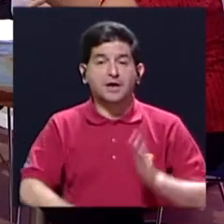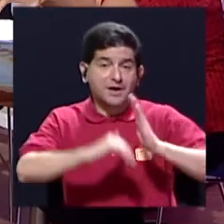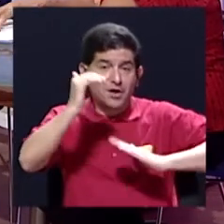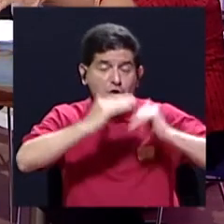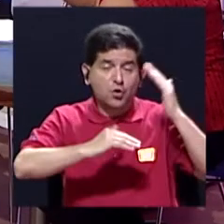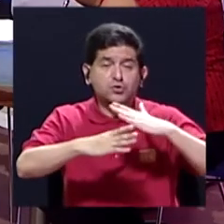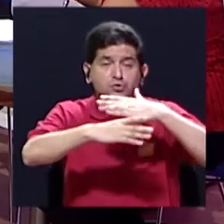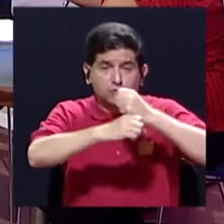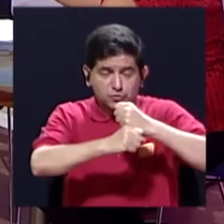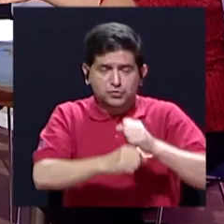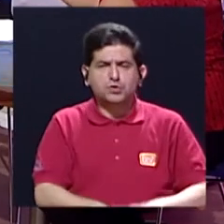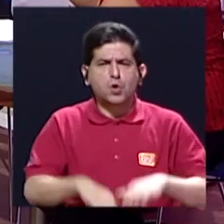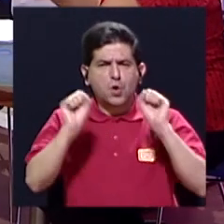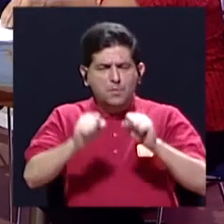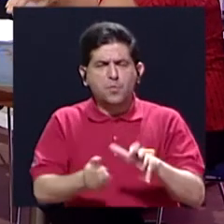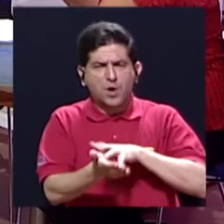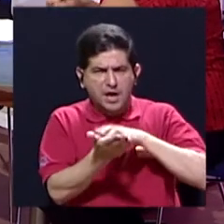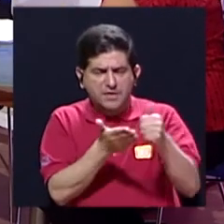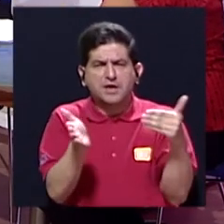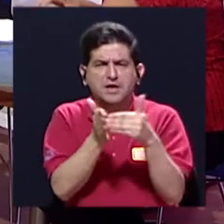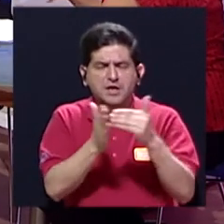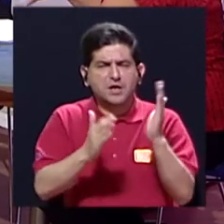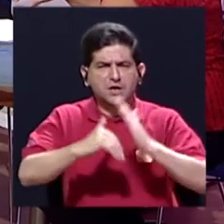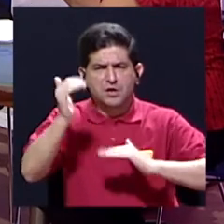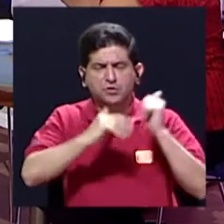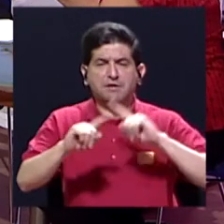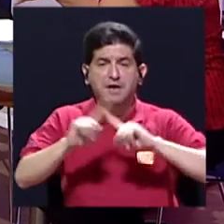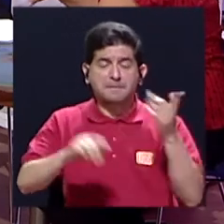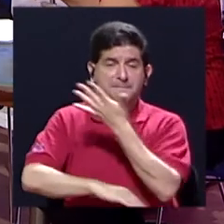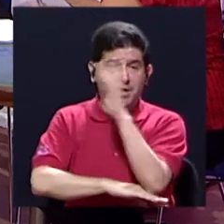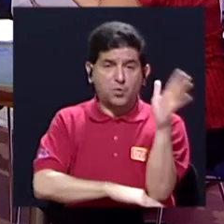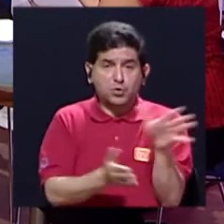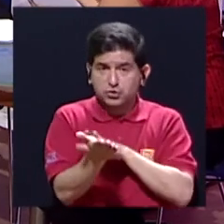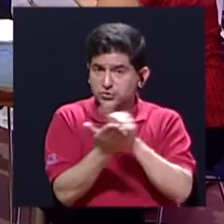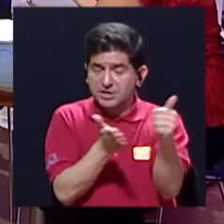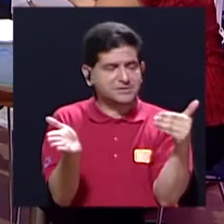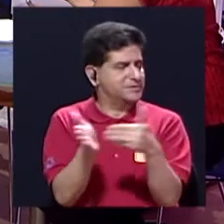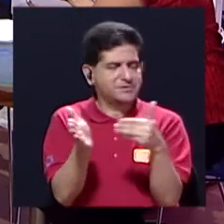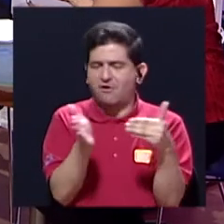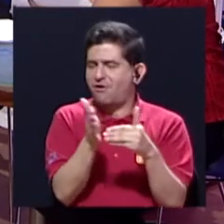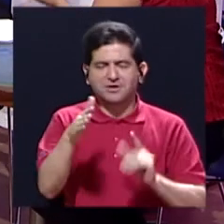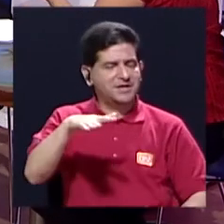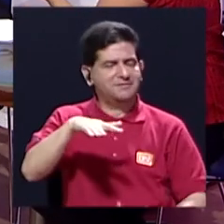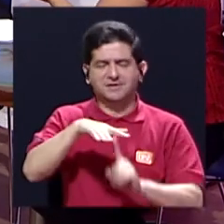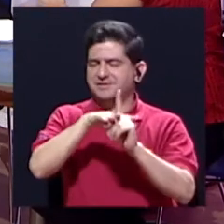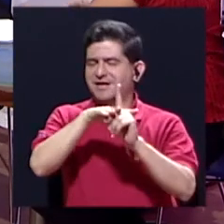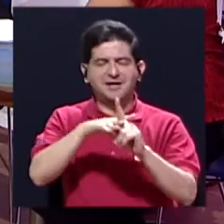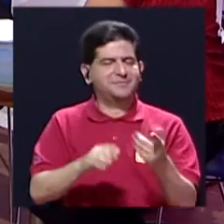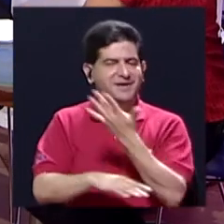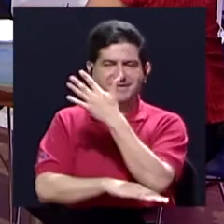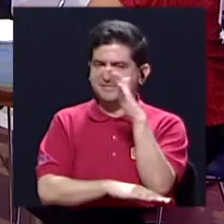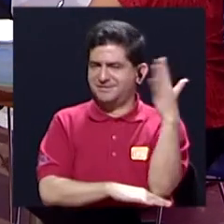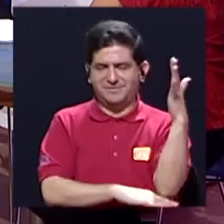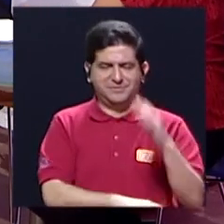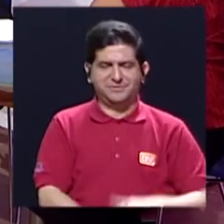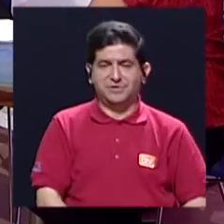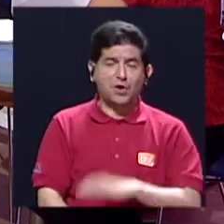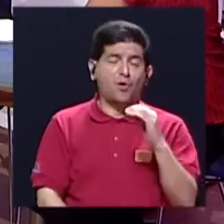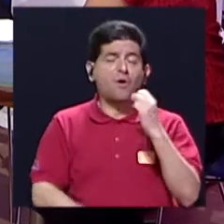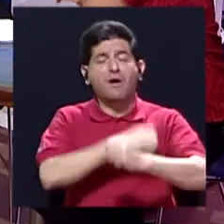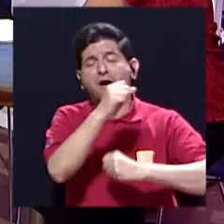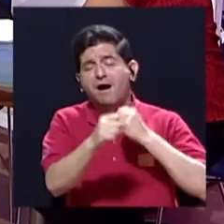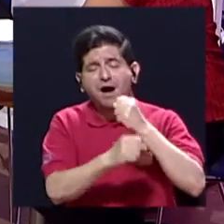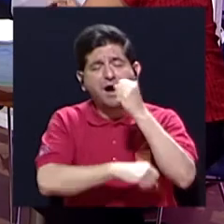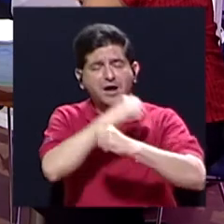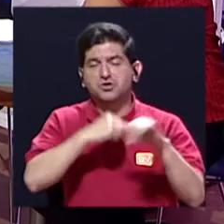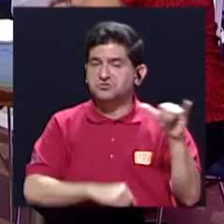construcción, se construye, la puede demoler y vuelve a construir. Cuando hay un bosque, lo destruye, no vuelve a crecer el bosque, ¿verdad? O pasarán muchos